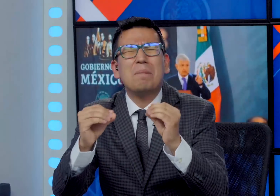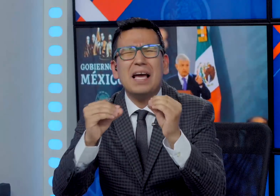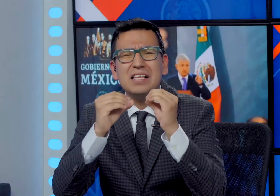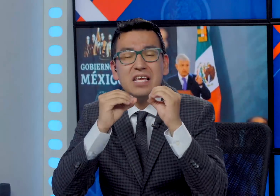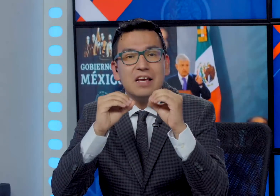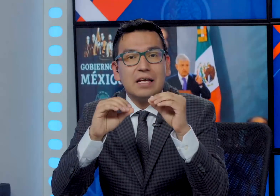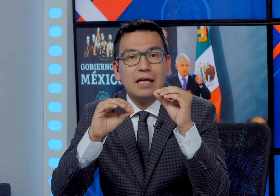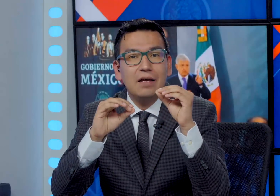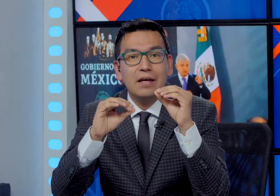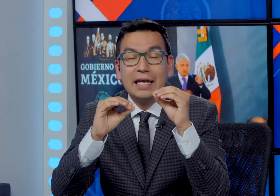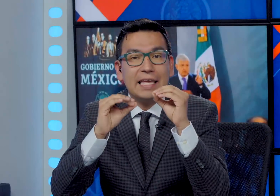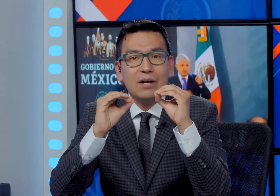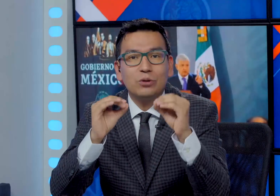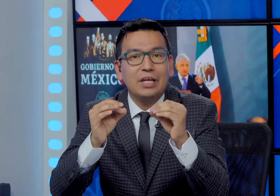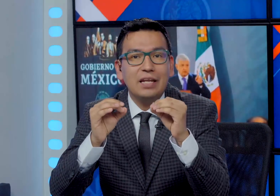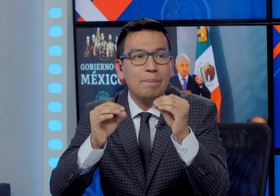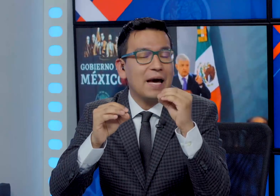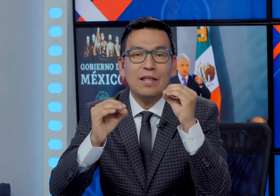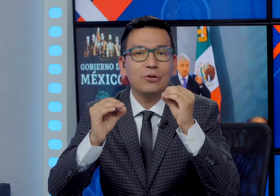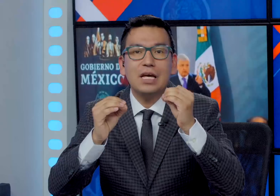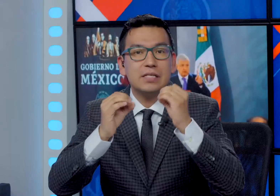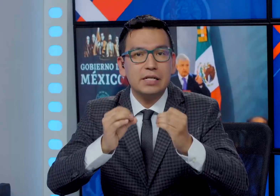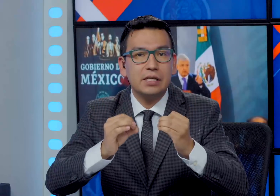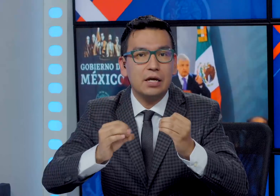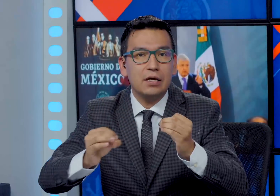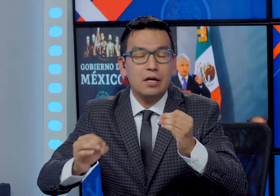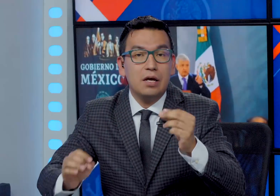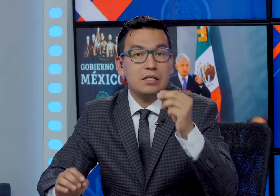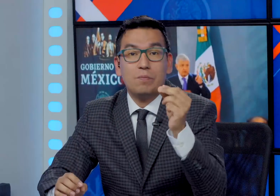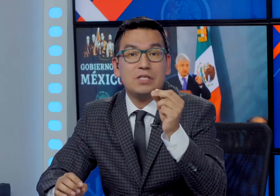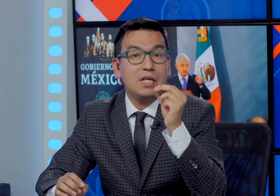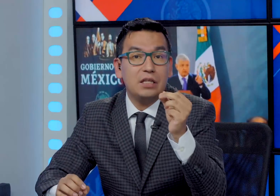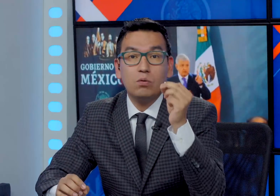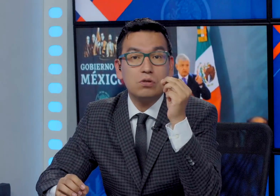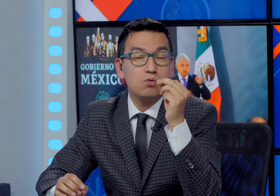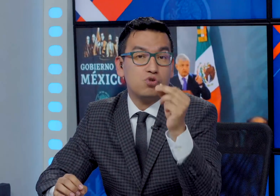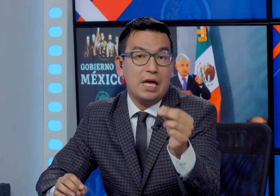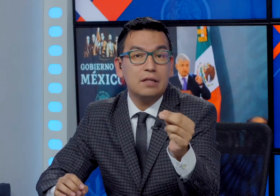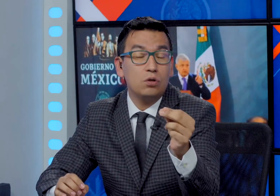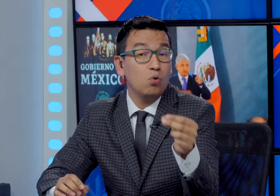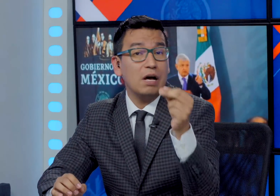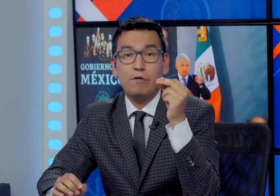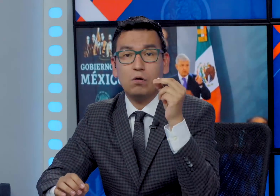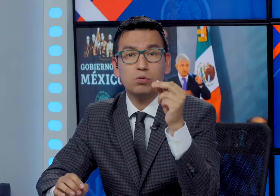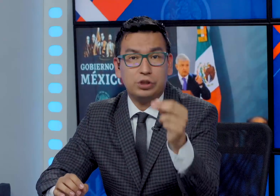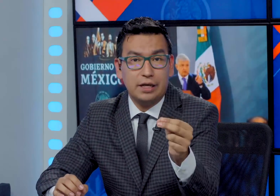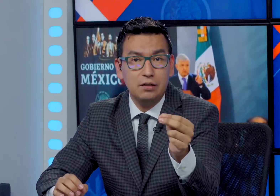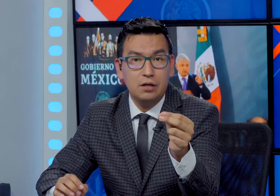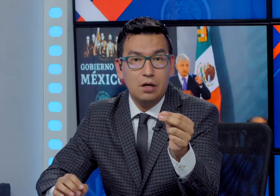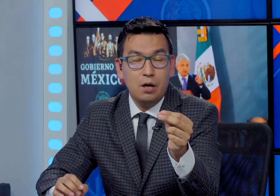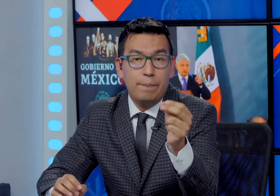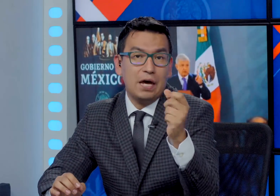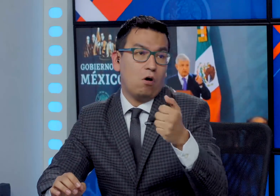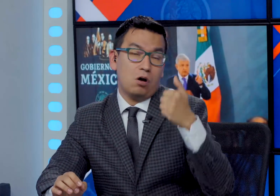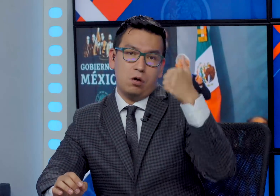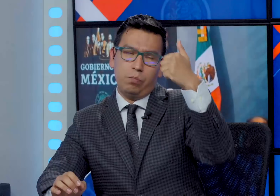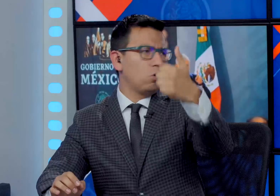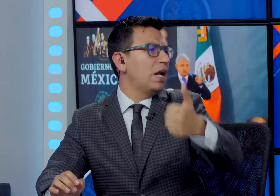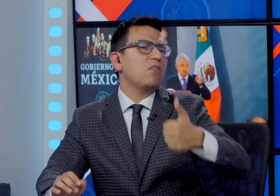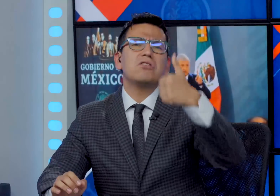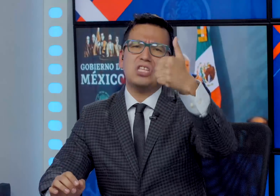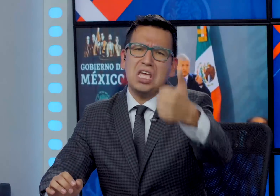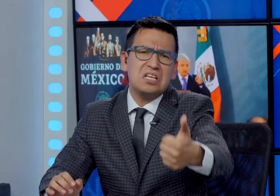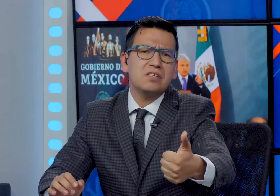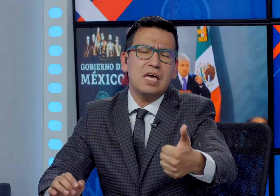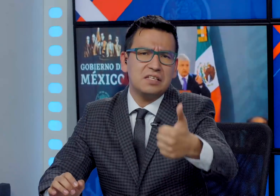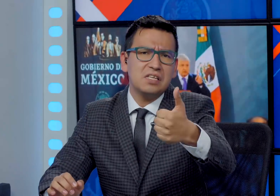en este país que ya no tiene para dónde hacerse. Señor presidente, no es con usted, nunca fue con usted. Pero, por